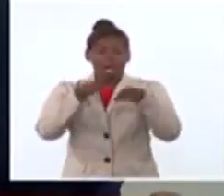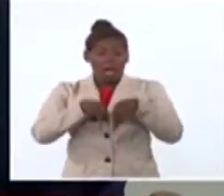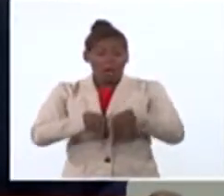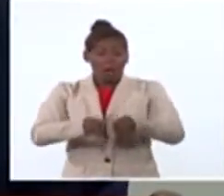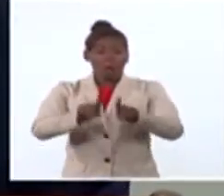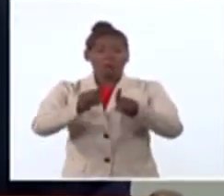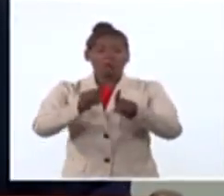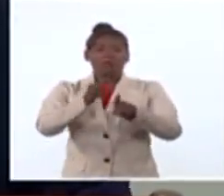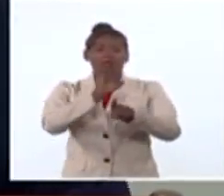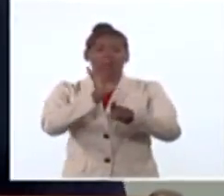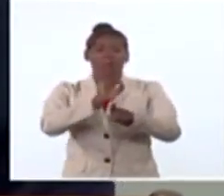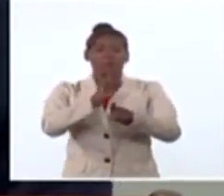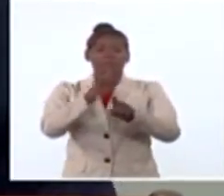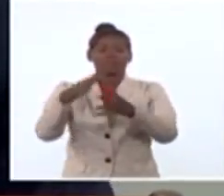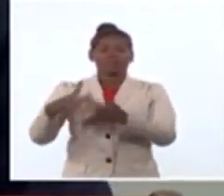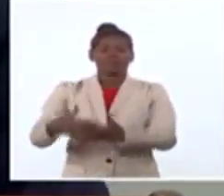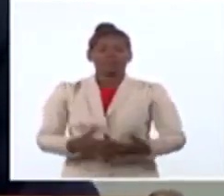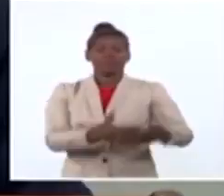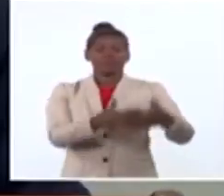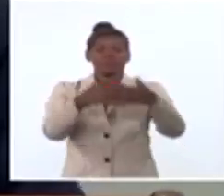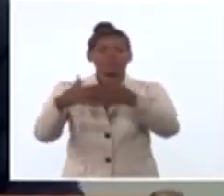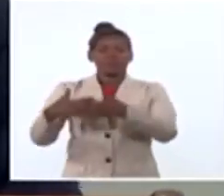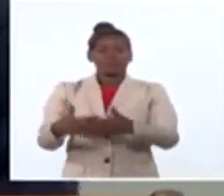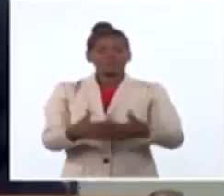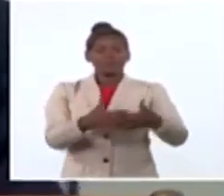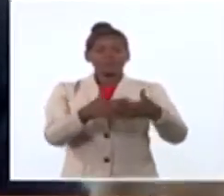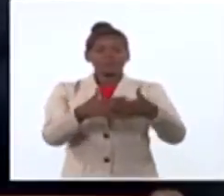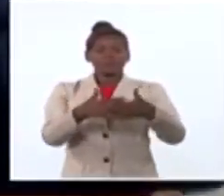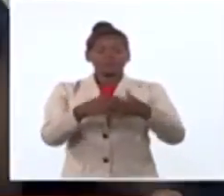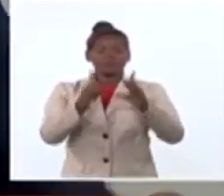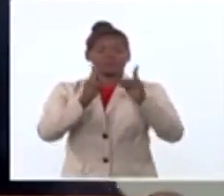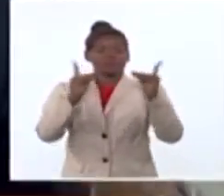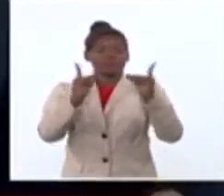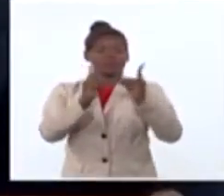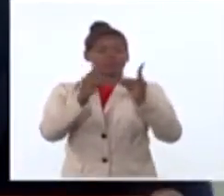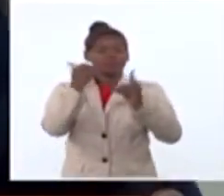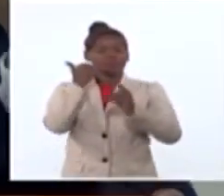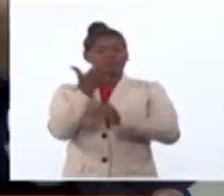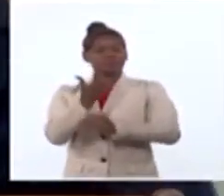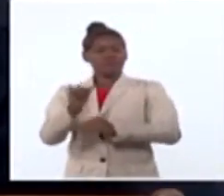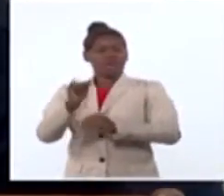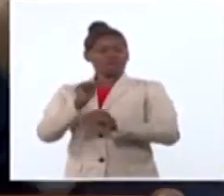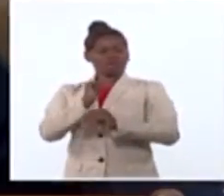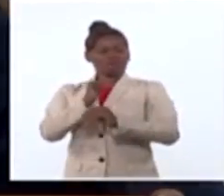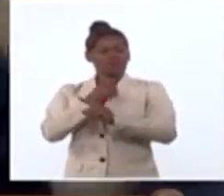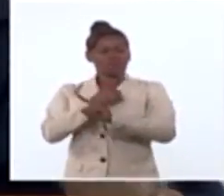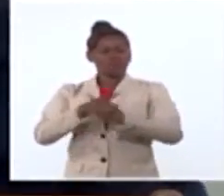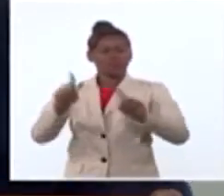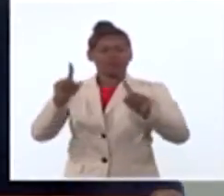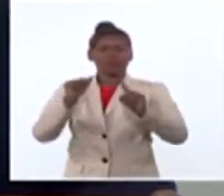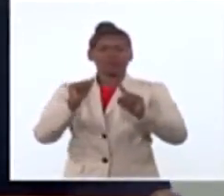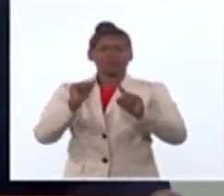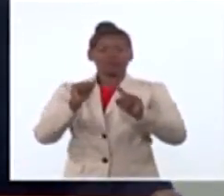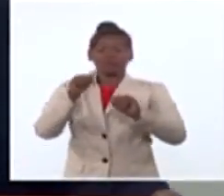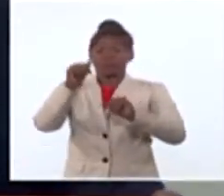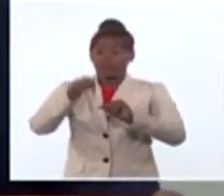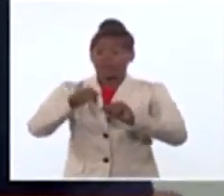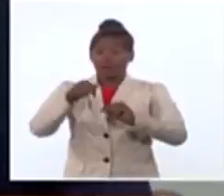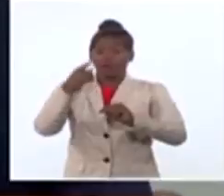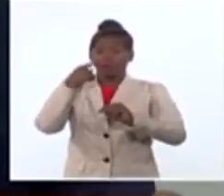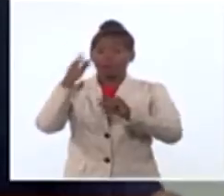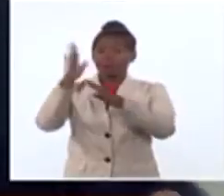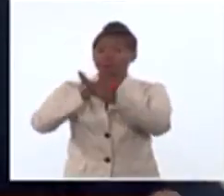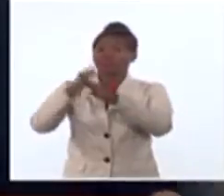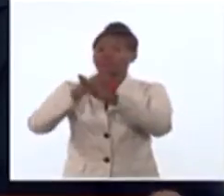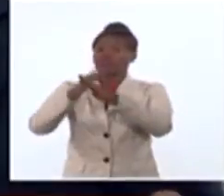cuando el ritmo, la velocidad de vacunación colocó a Cuba en el primer lugar mundial,